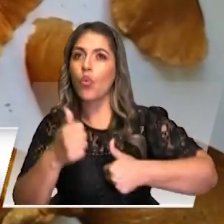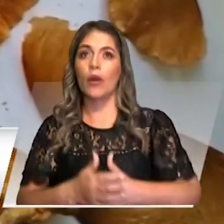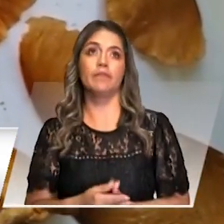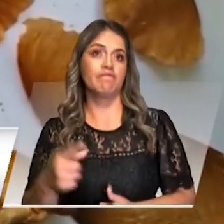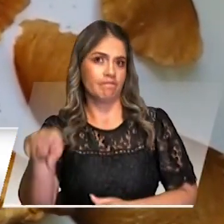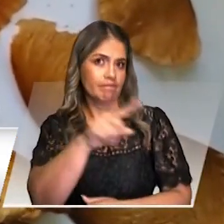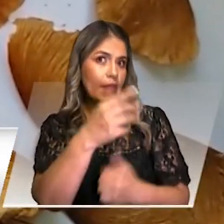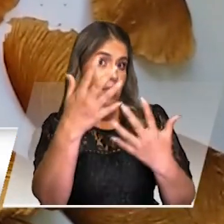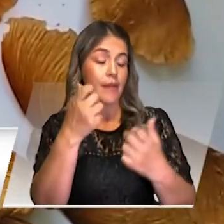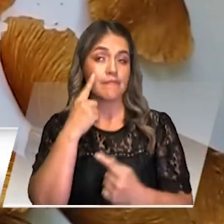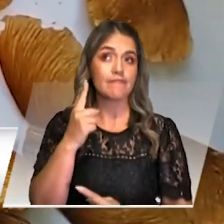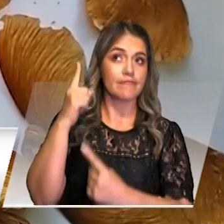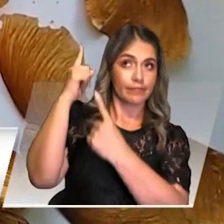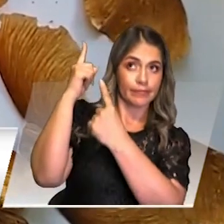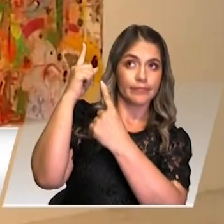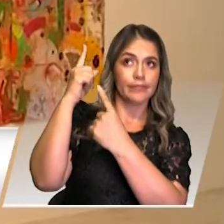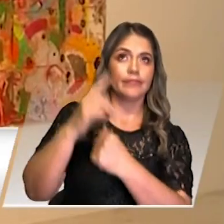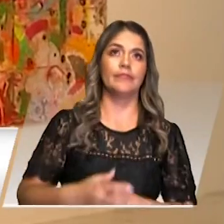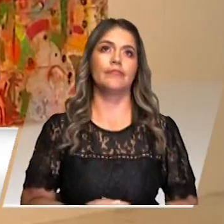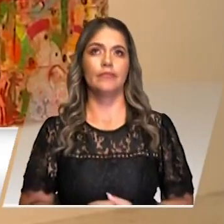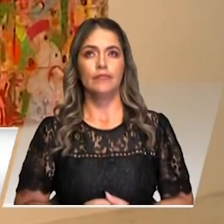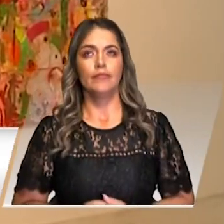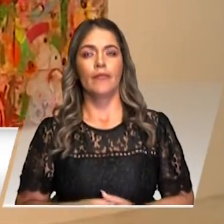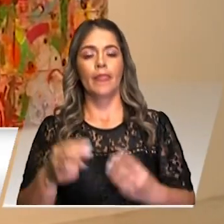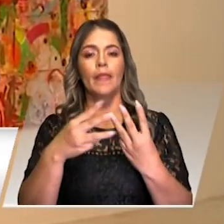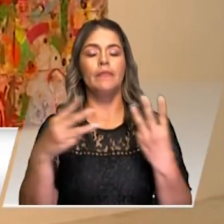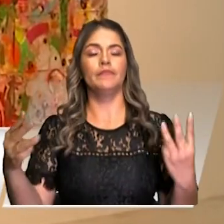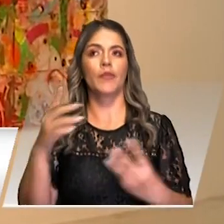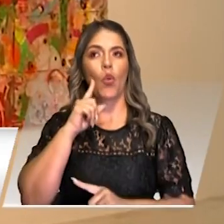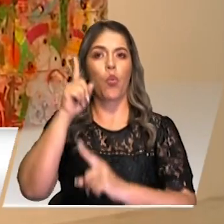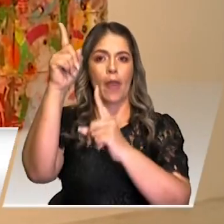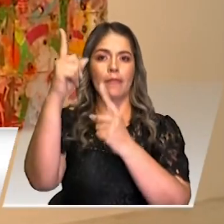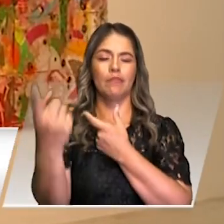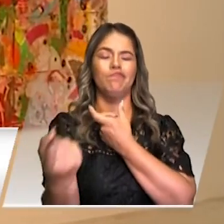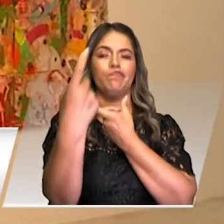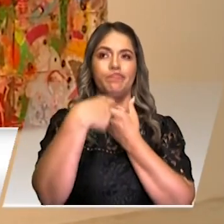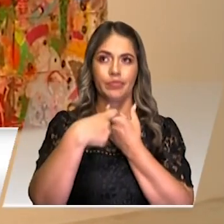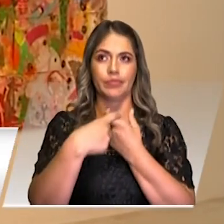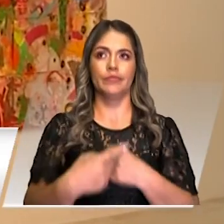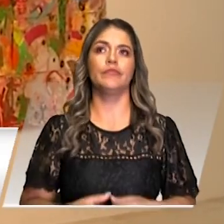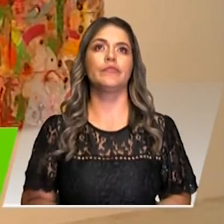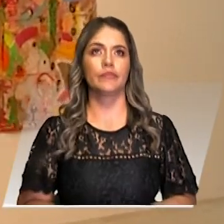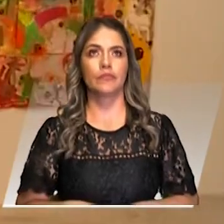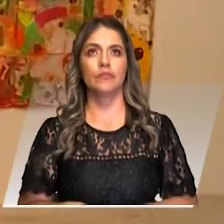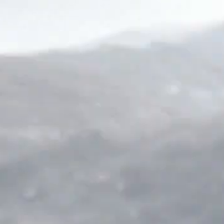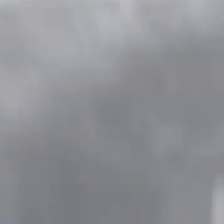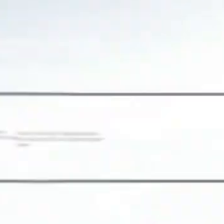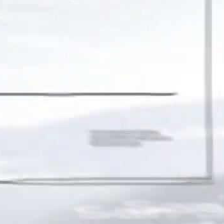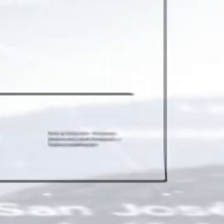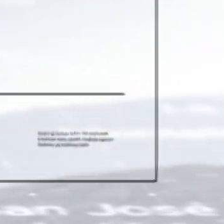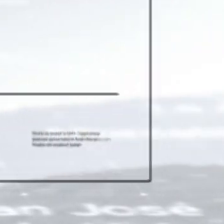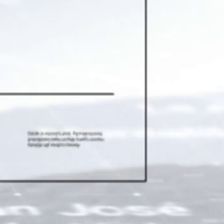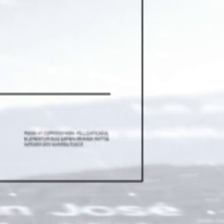los términos e inscribirse en la página web oficial nuevostalentosenelarte.com.